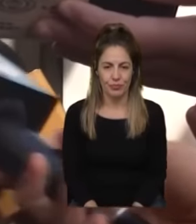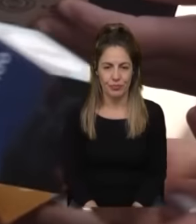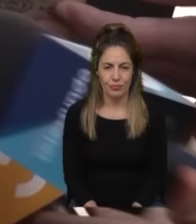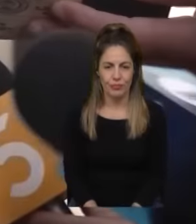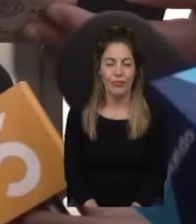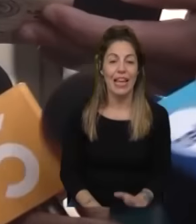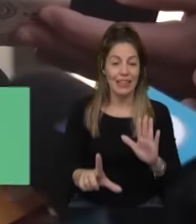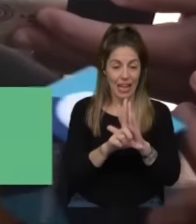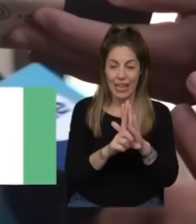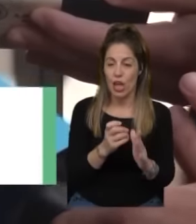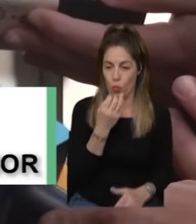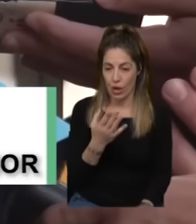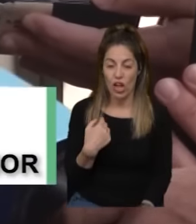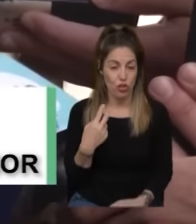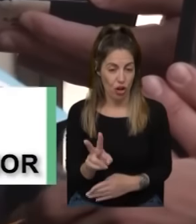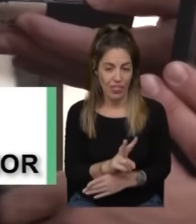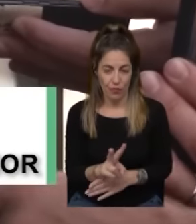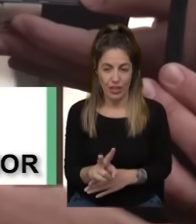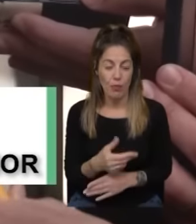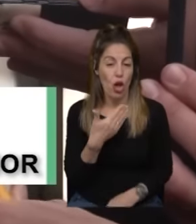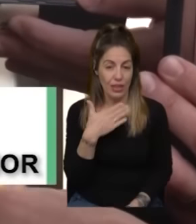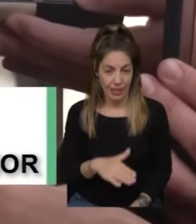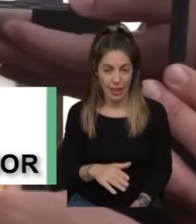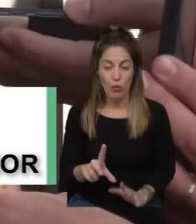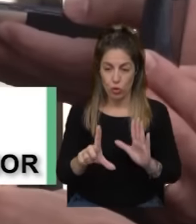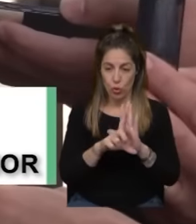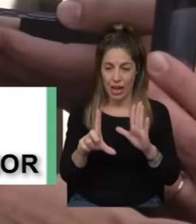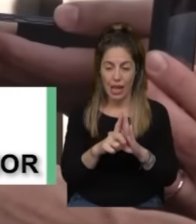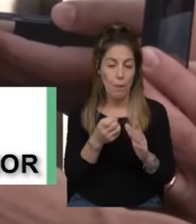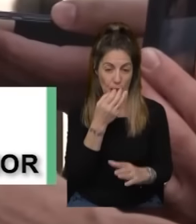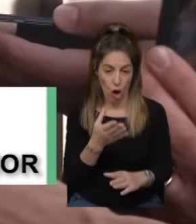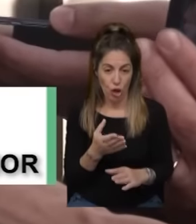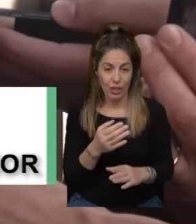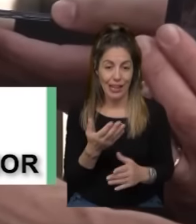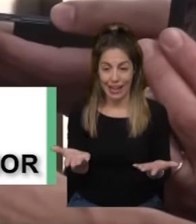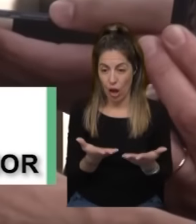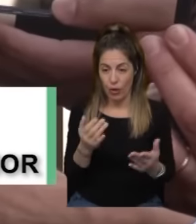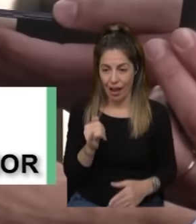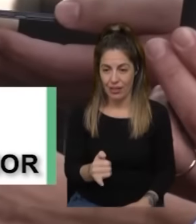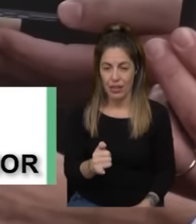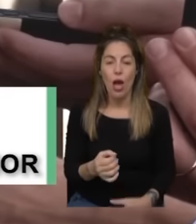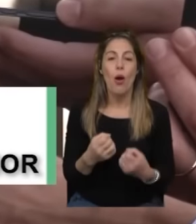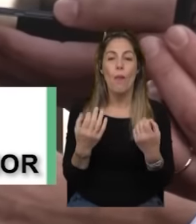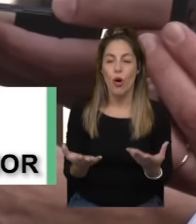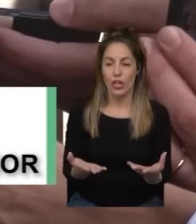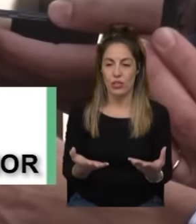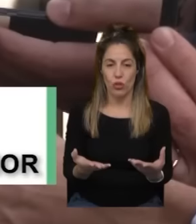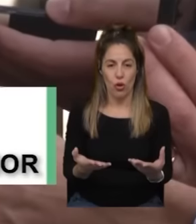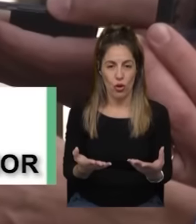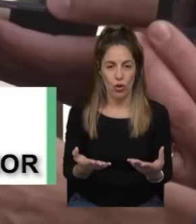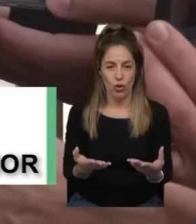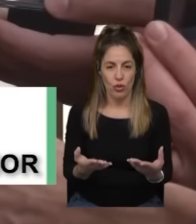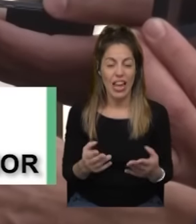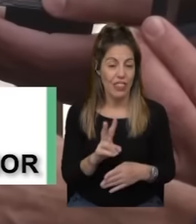Esta ley es buena, nosotros la defendemos, entendemos que es una ley mucho mejor que la que está vigente y por eso